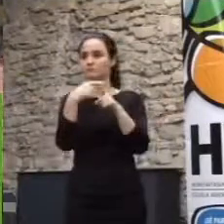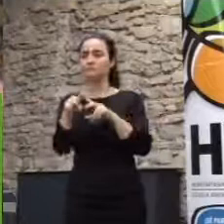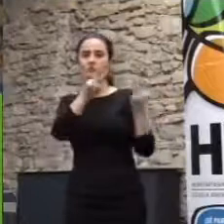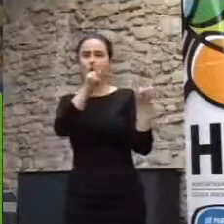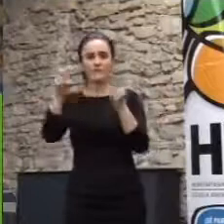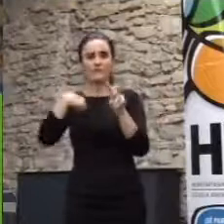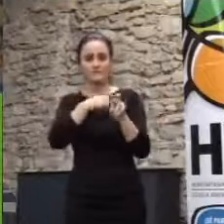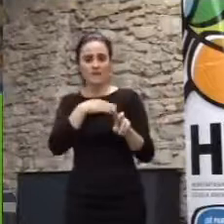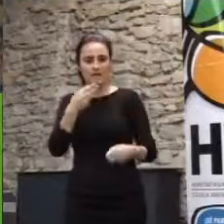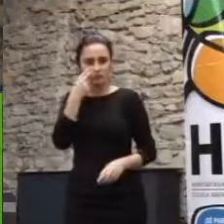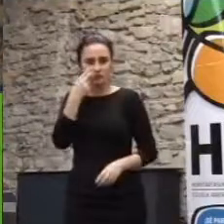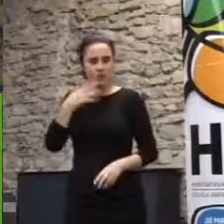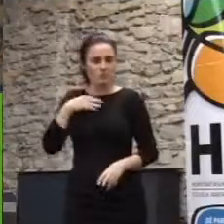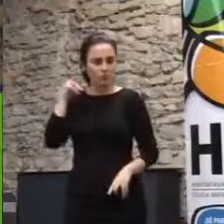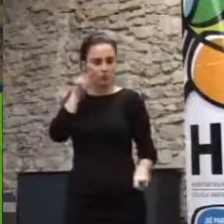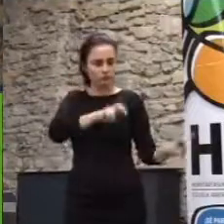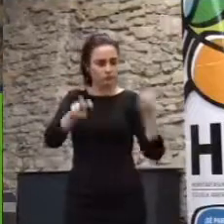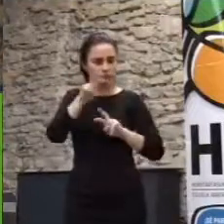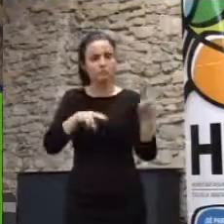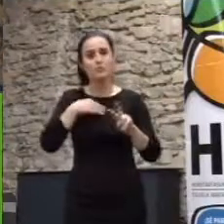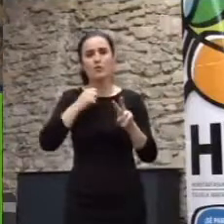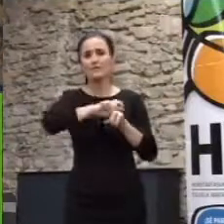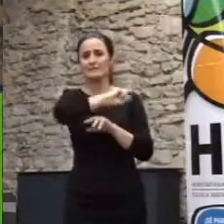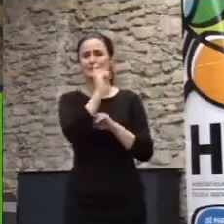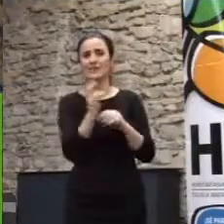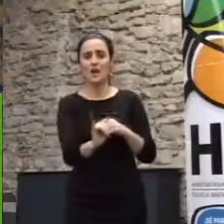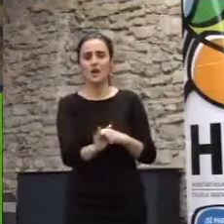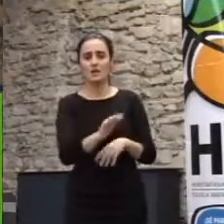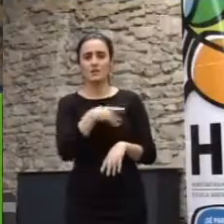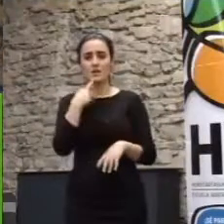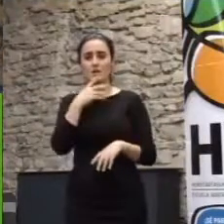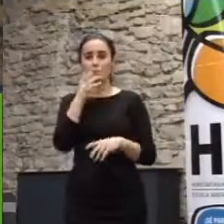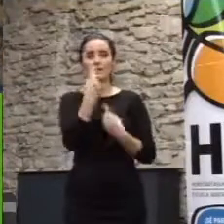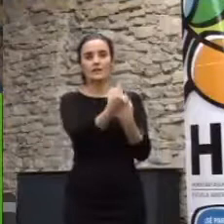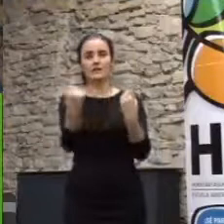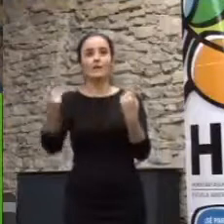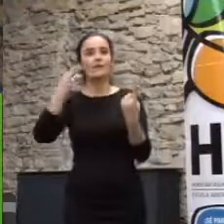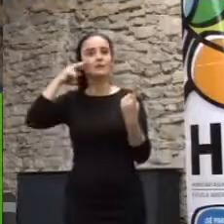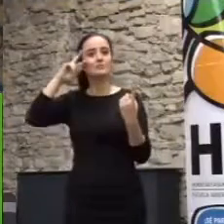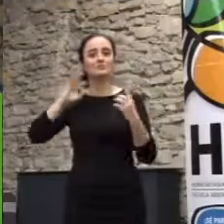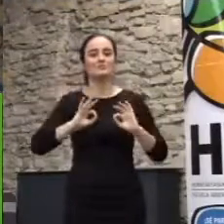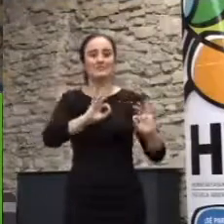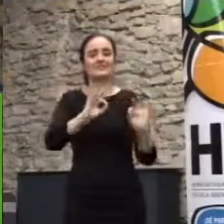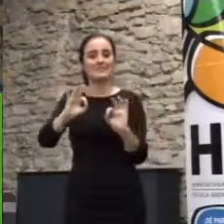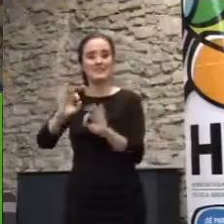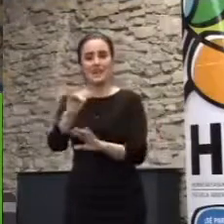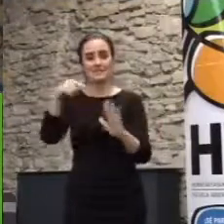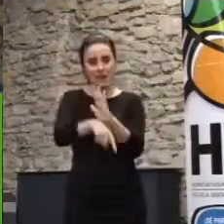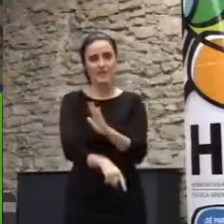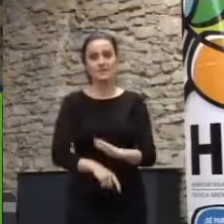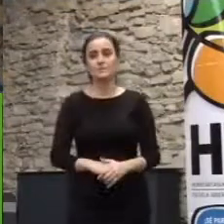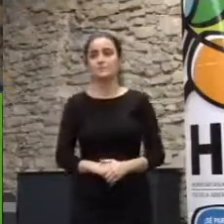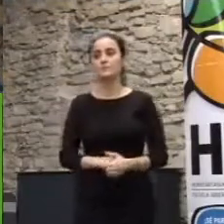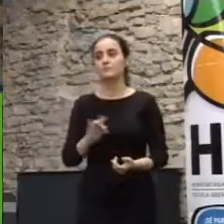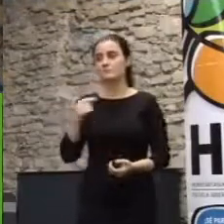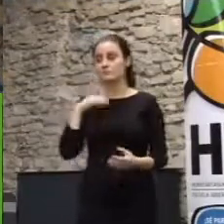desees. ¿Por qué? Porque, bueno, nos especializamos, cada uno de ellos, y es lo bueno que tiene en este caso Internet. Yo estoy de acuerdo que con la